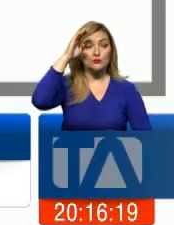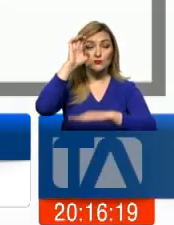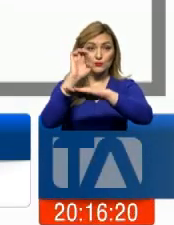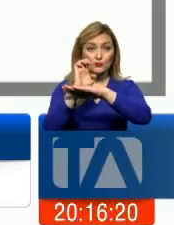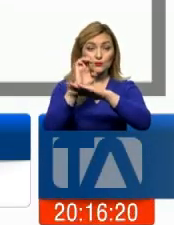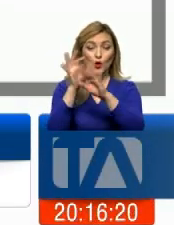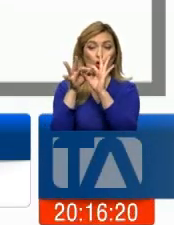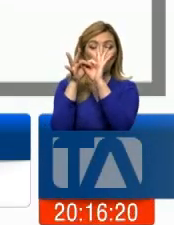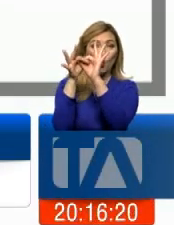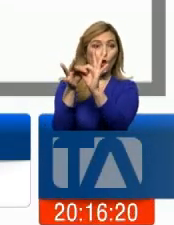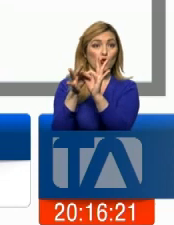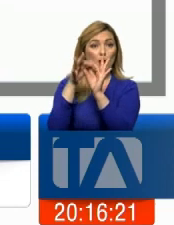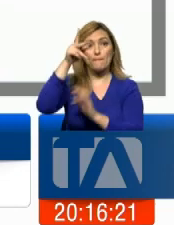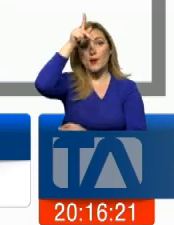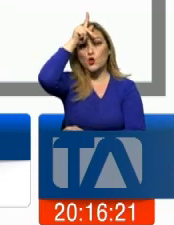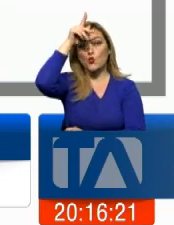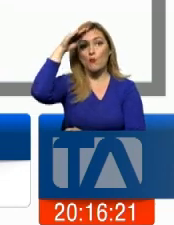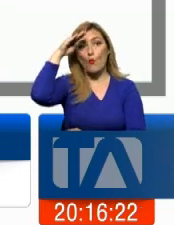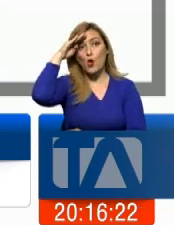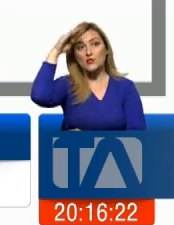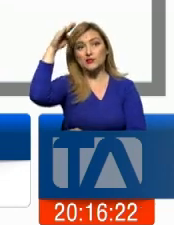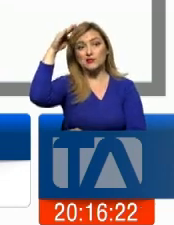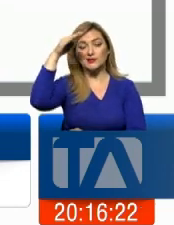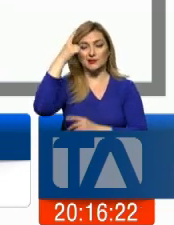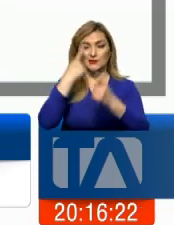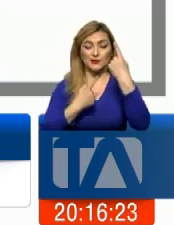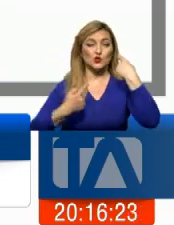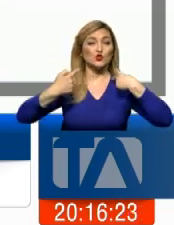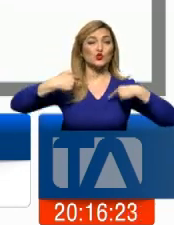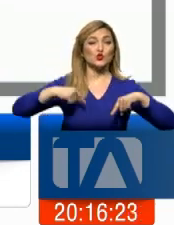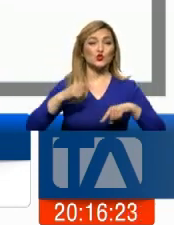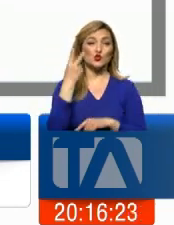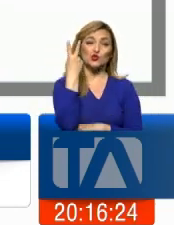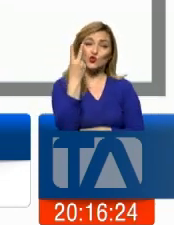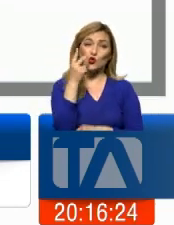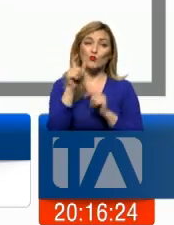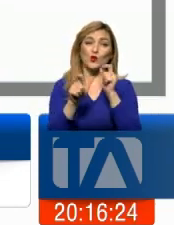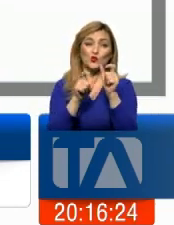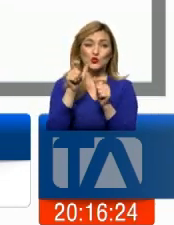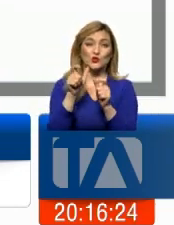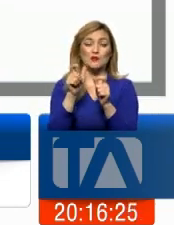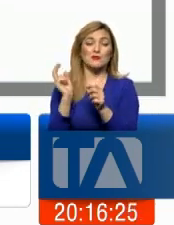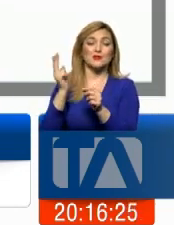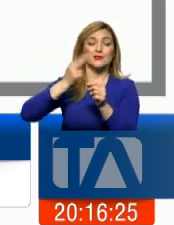Ecuador colabora con su par en el Perú, pues entre los heridos se encontraban dos personas